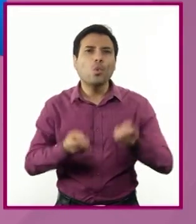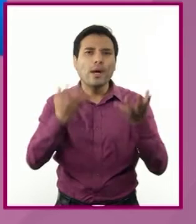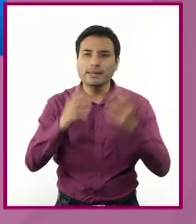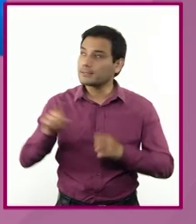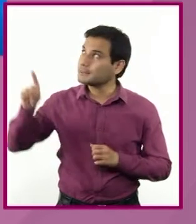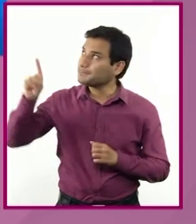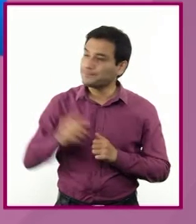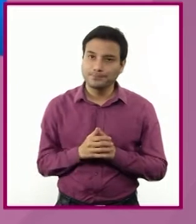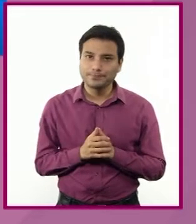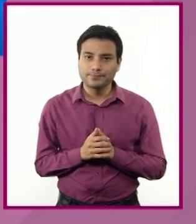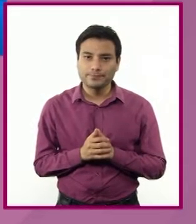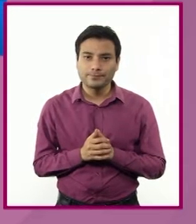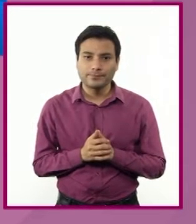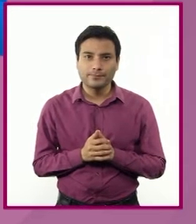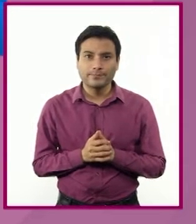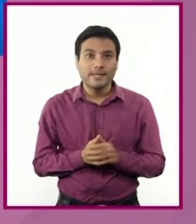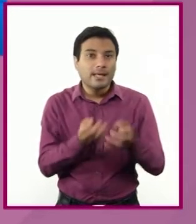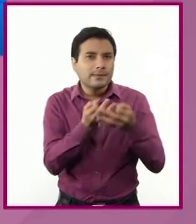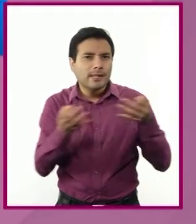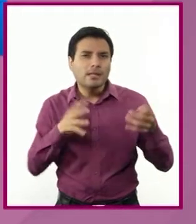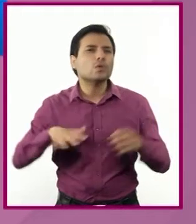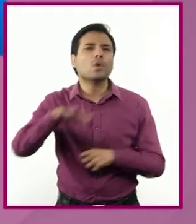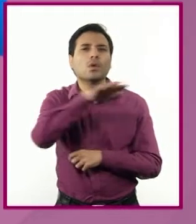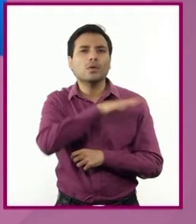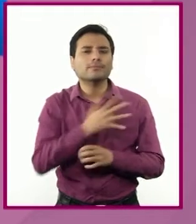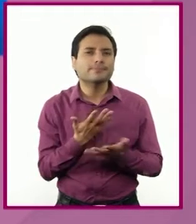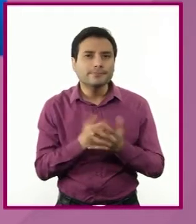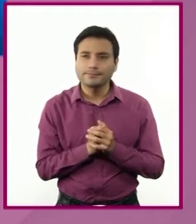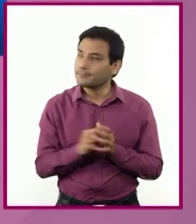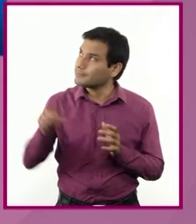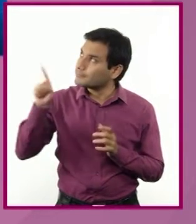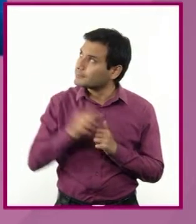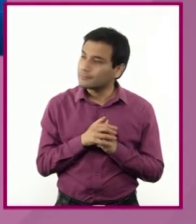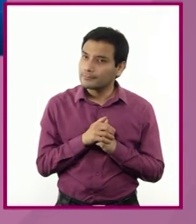3.457.000 habitantes. Su territorio,